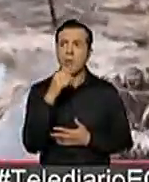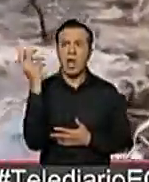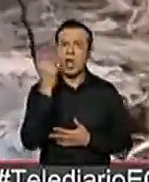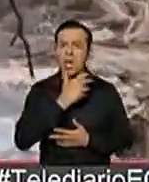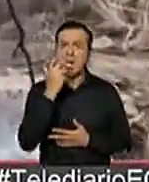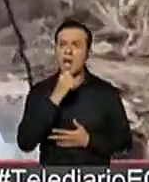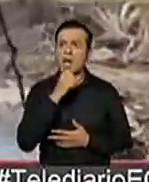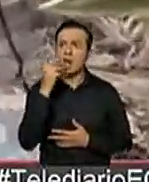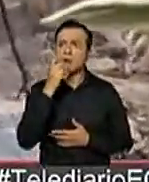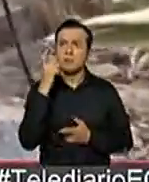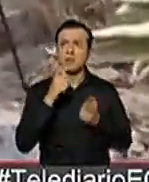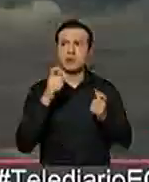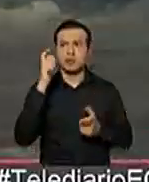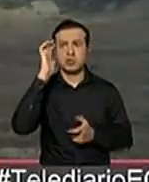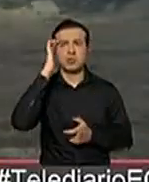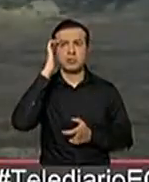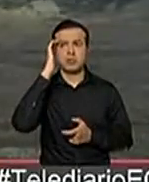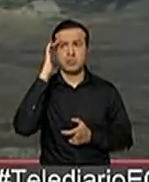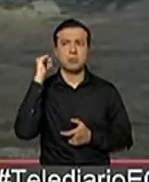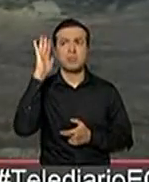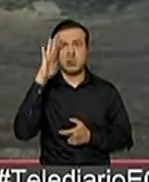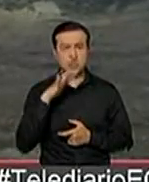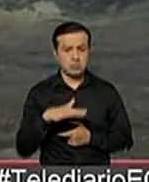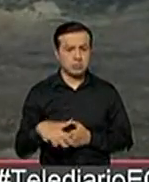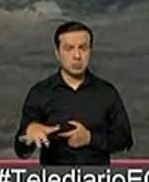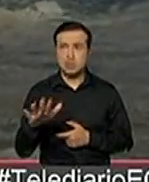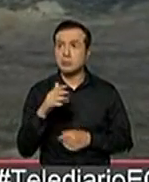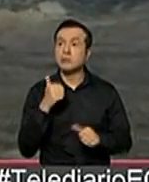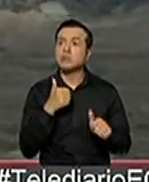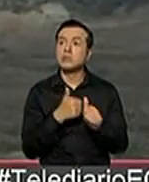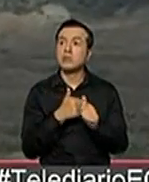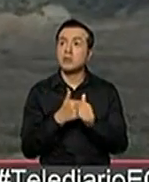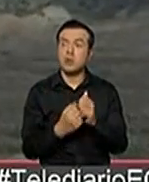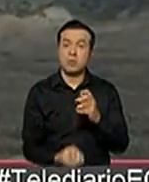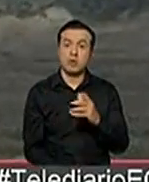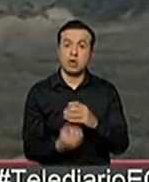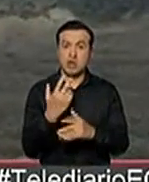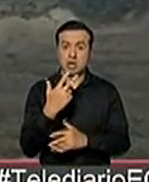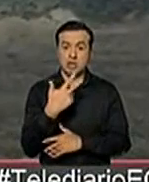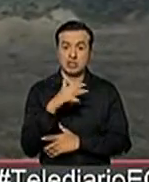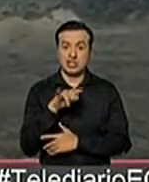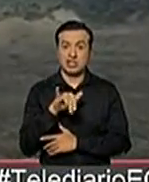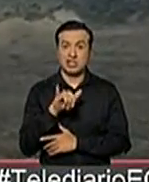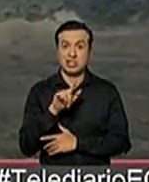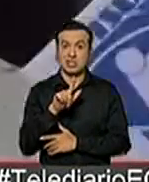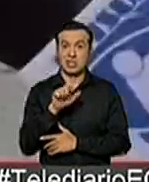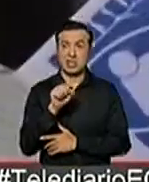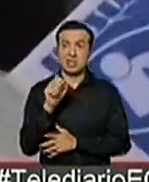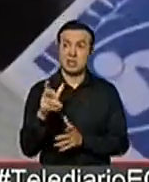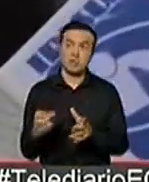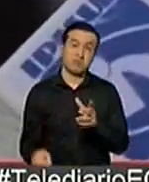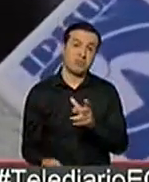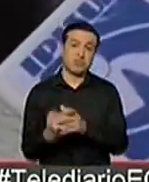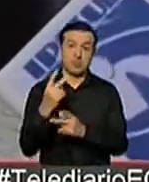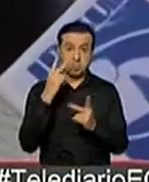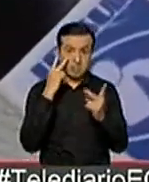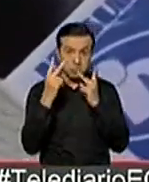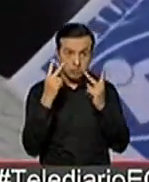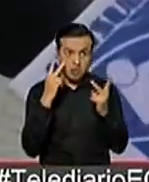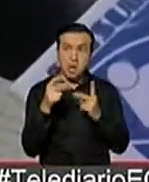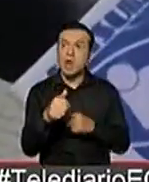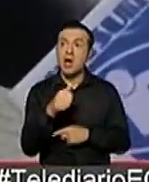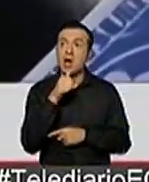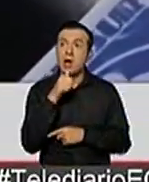hirviendo que inquietaron a sus habitantes, sobre todo porque están cercanos al volcán Chiles, elevación que está activa. Nosotros miramos una